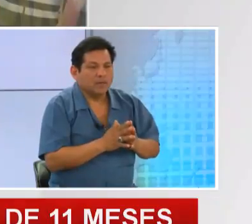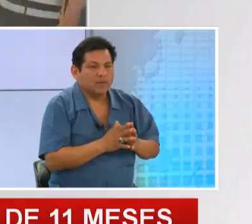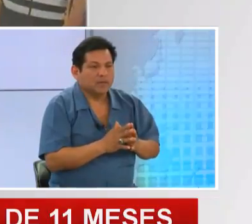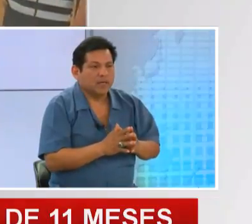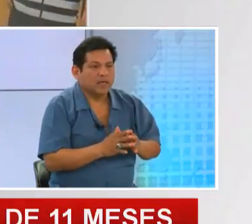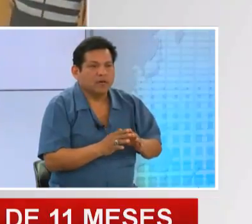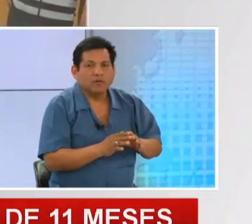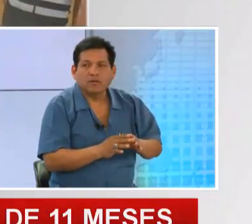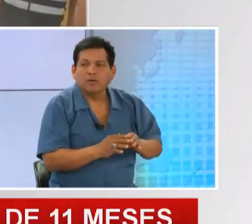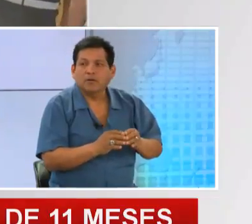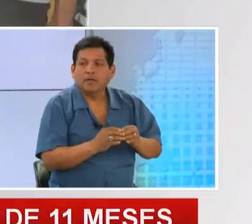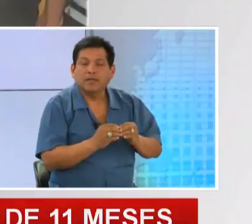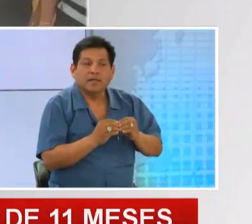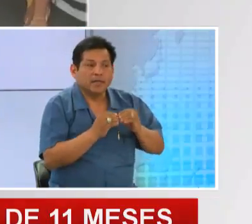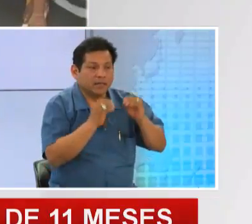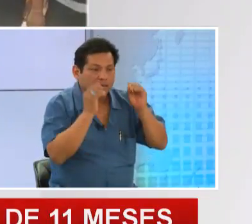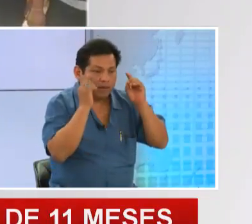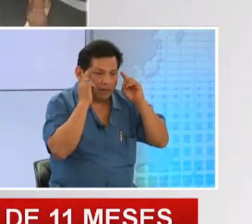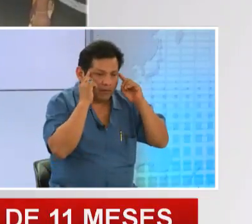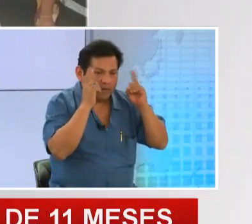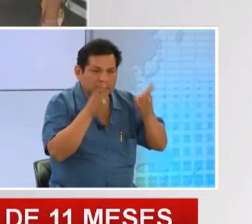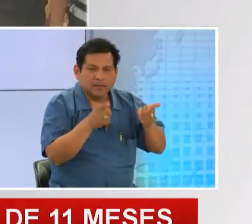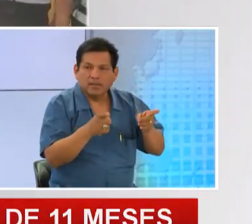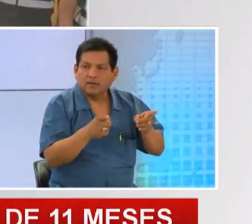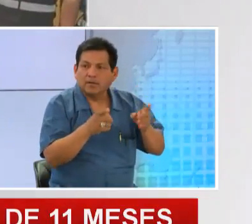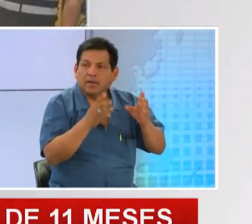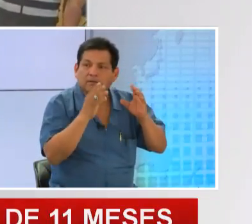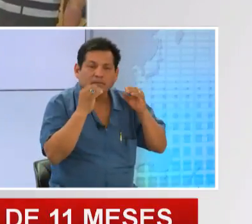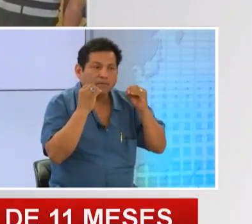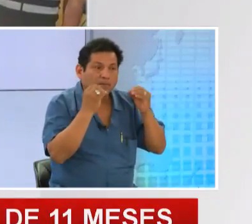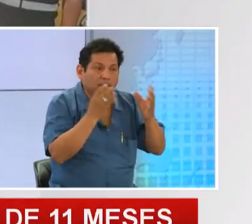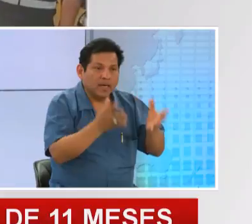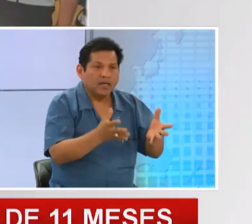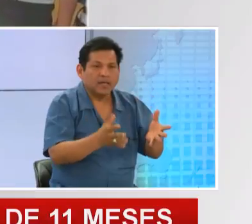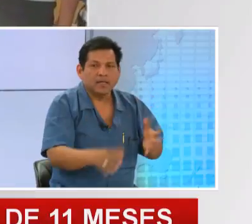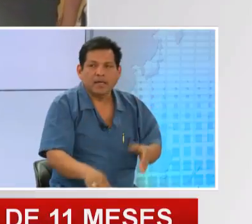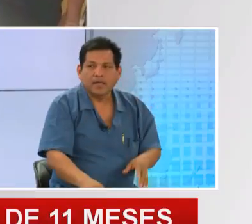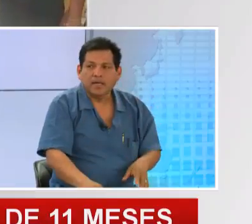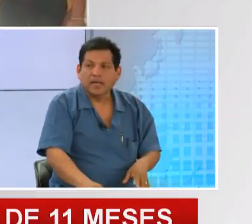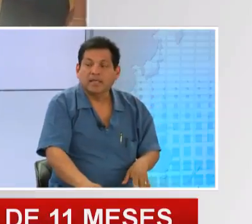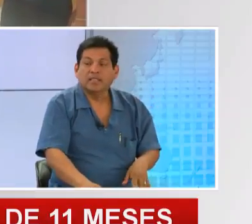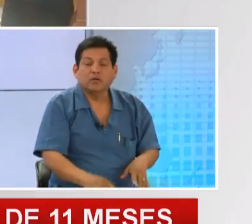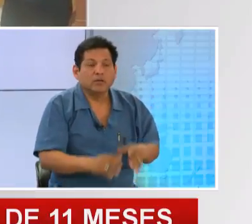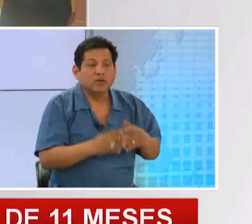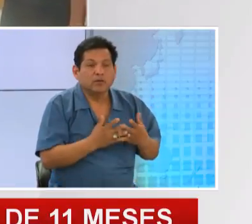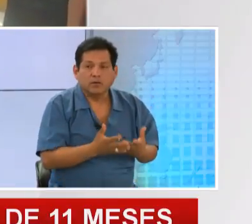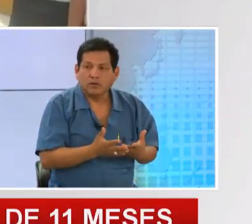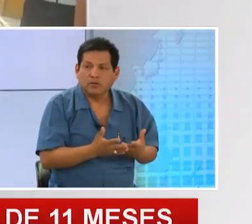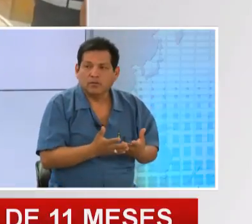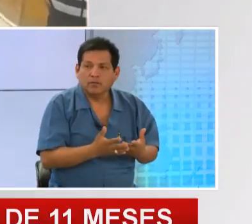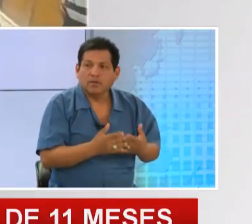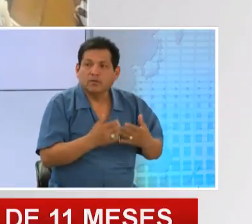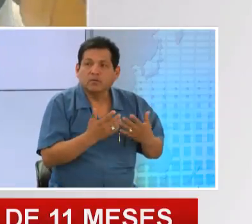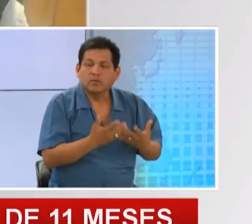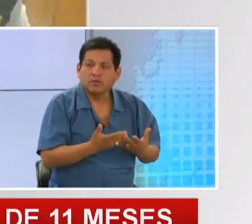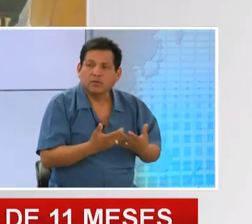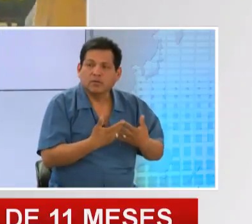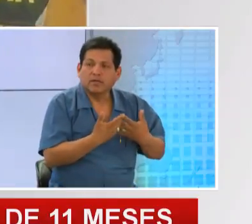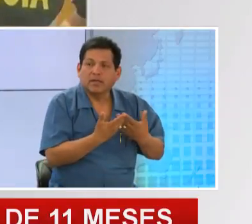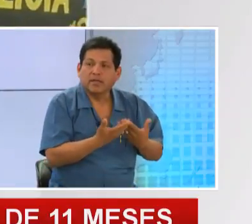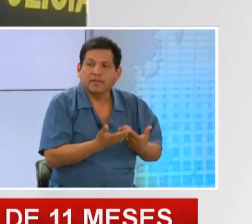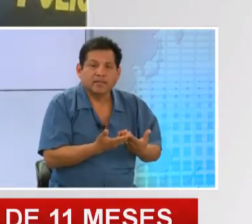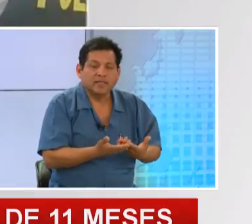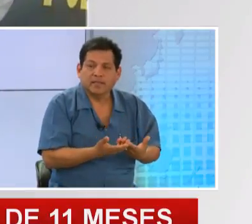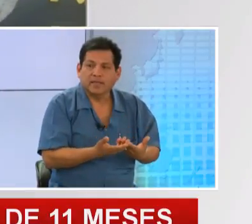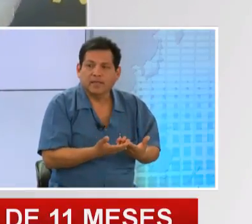el tipo de personalidad. El neurótico todavía tiene conciencia, todavía ve la realidad. El psicótico no, vive su mundo,